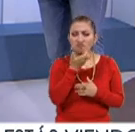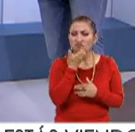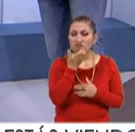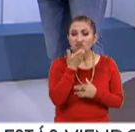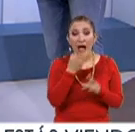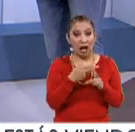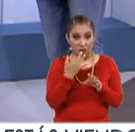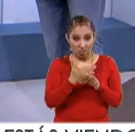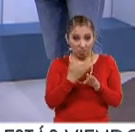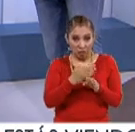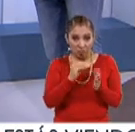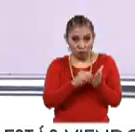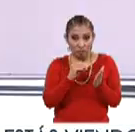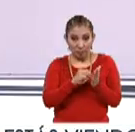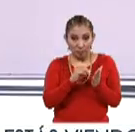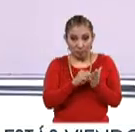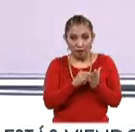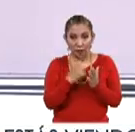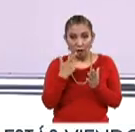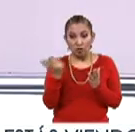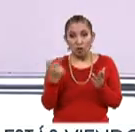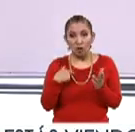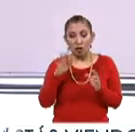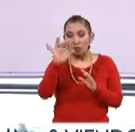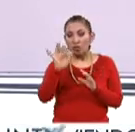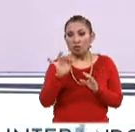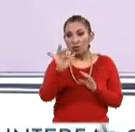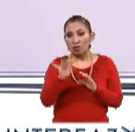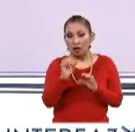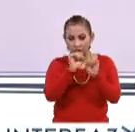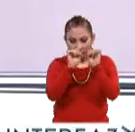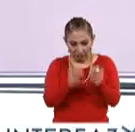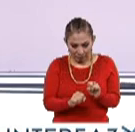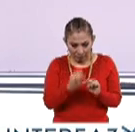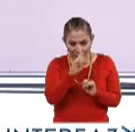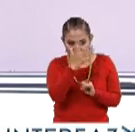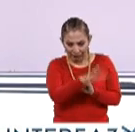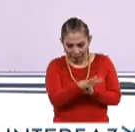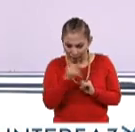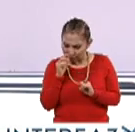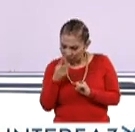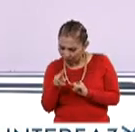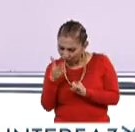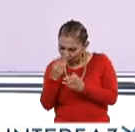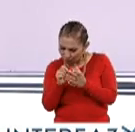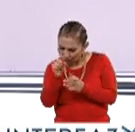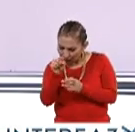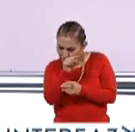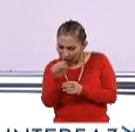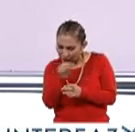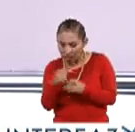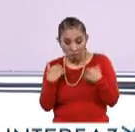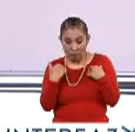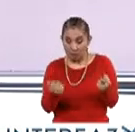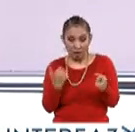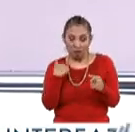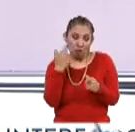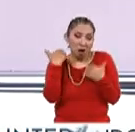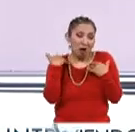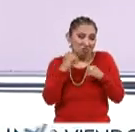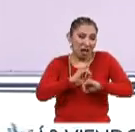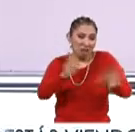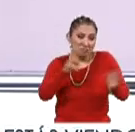él. Hasta la fecha, mi NIF, cuando lo pongo en un cajero, lo tengo en el sistema decimal, ¿sí? El vigesimal en puntos y rayas, nadie lo entiende, y yo sí lo